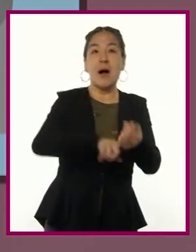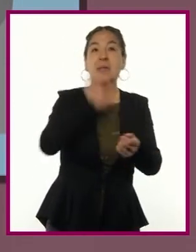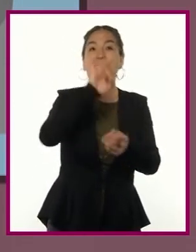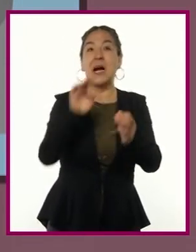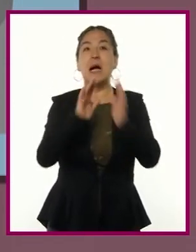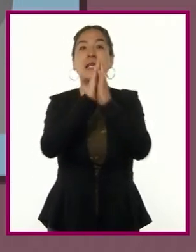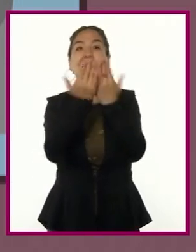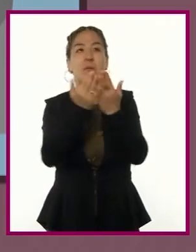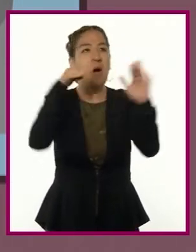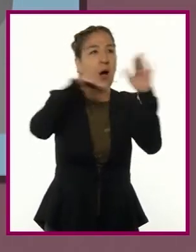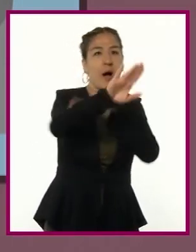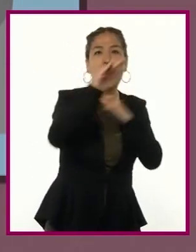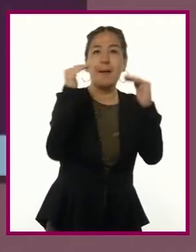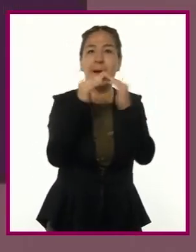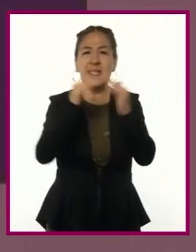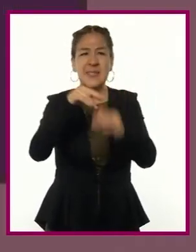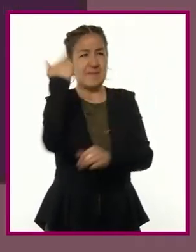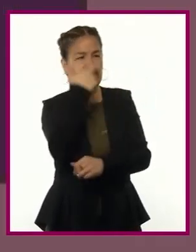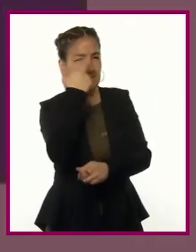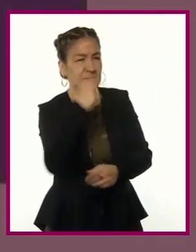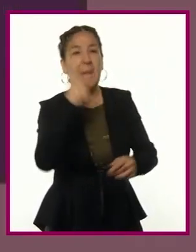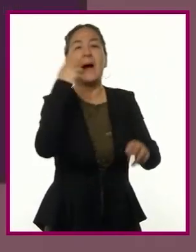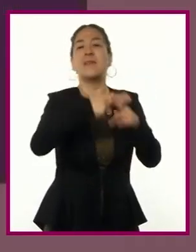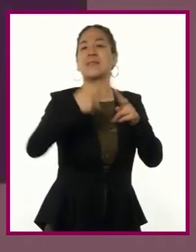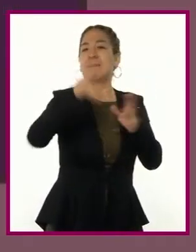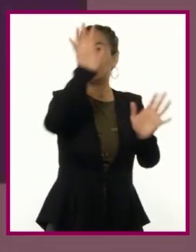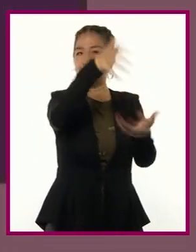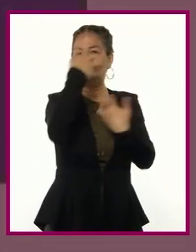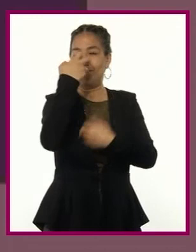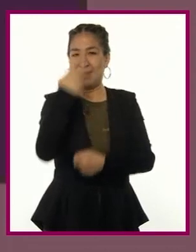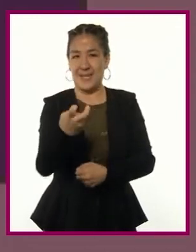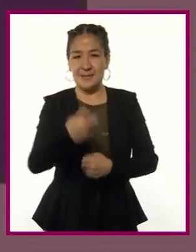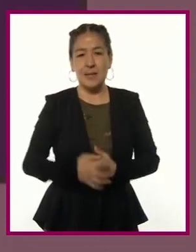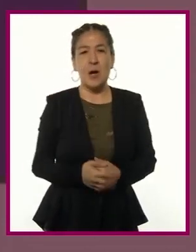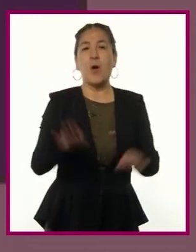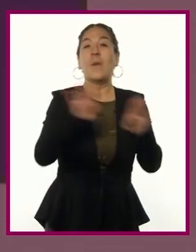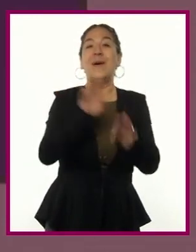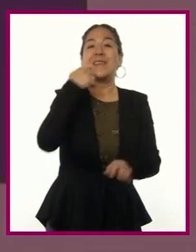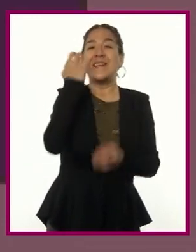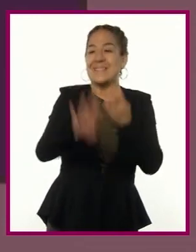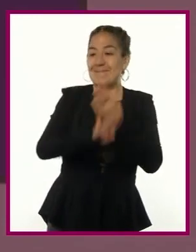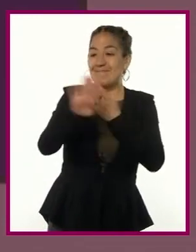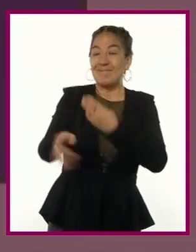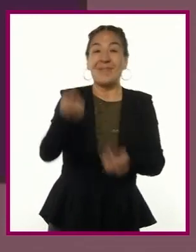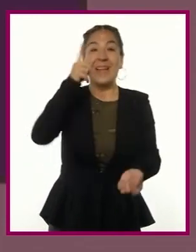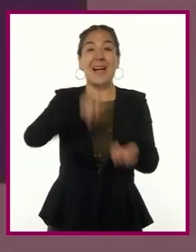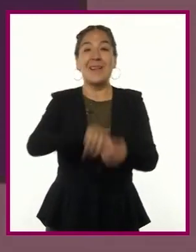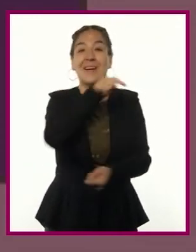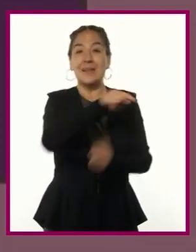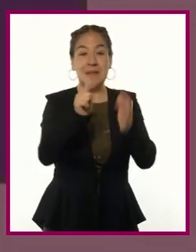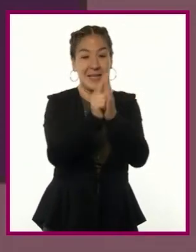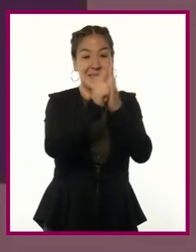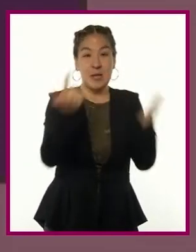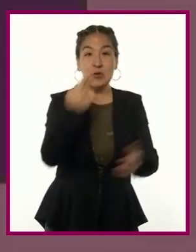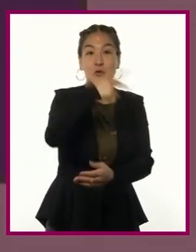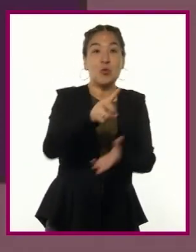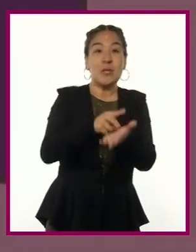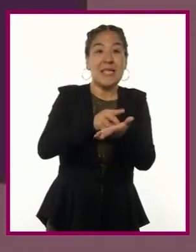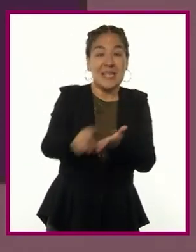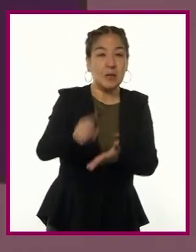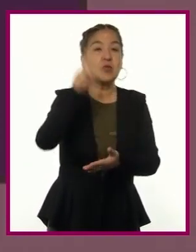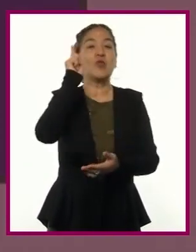llegar a las colonias americanas. Particularmente querían evitar que el documento de los derechos del hombre y el